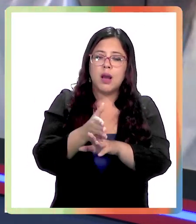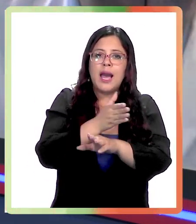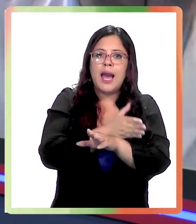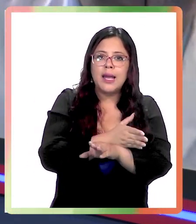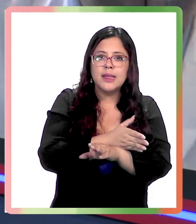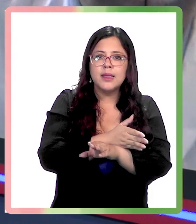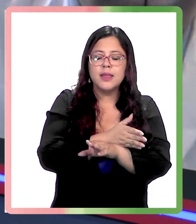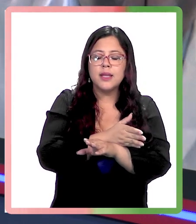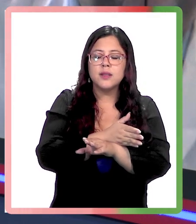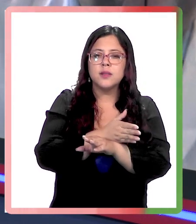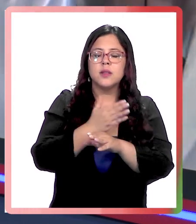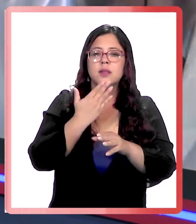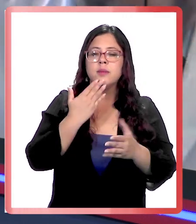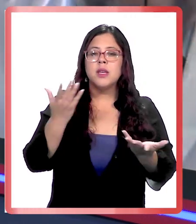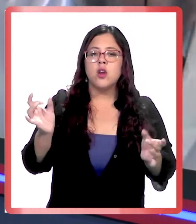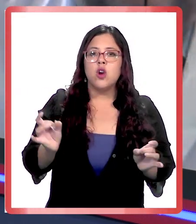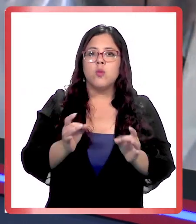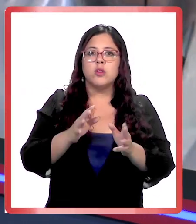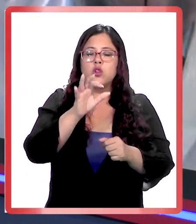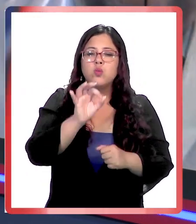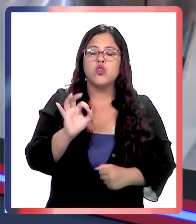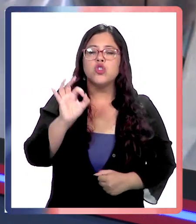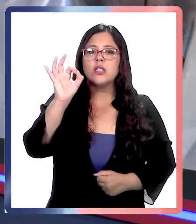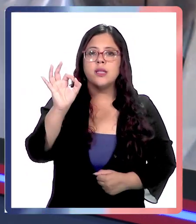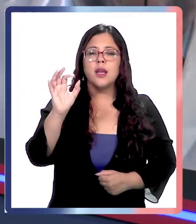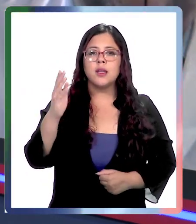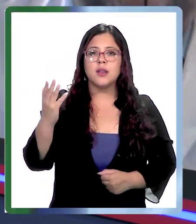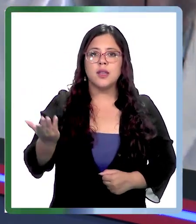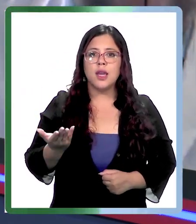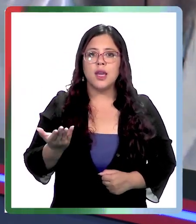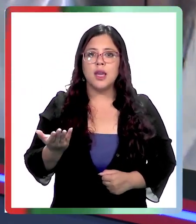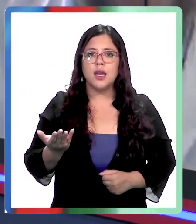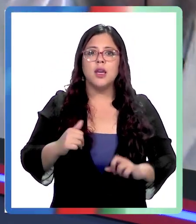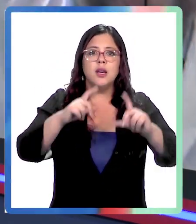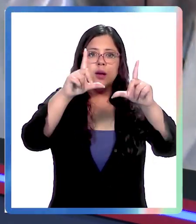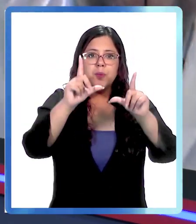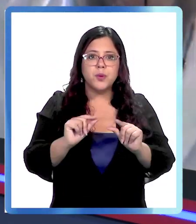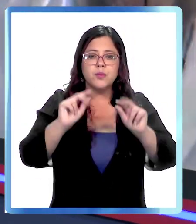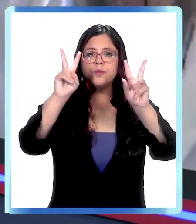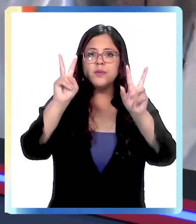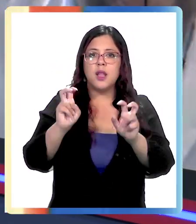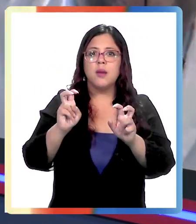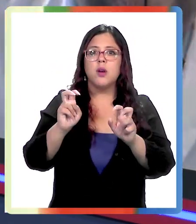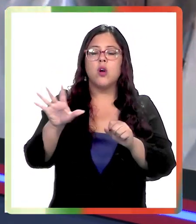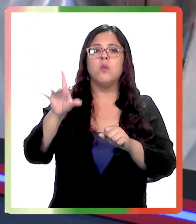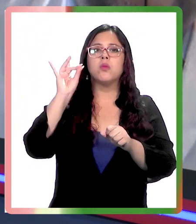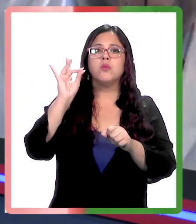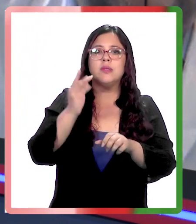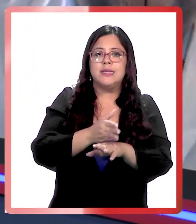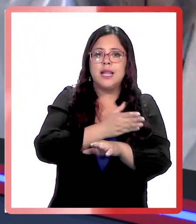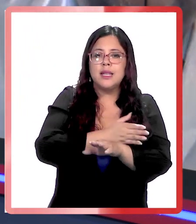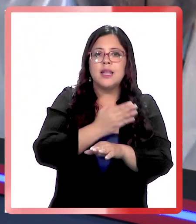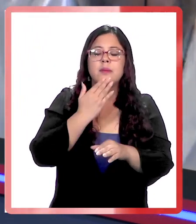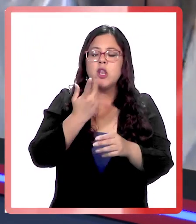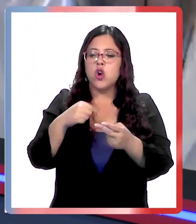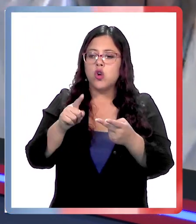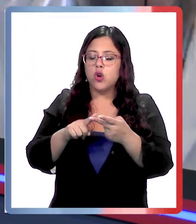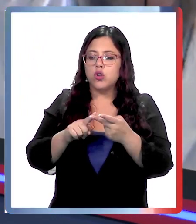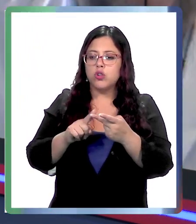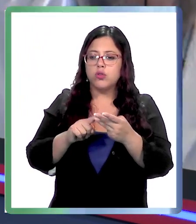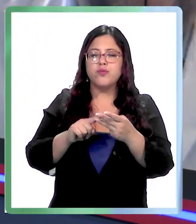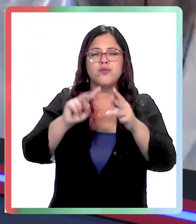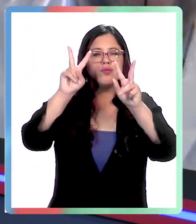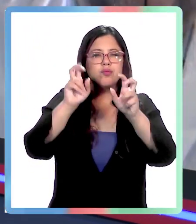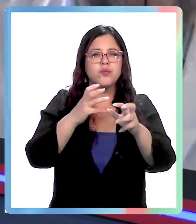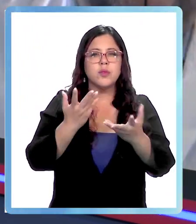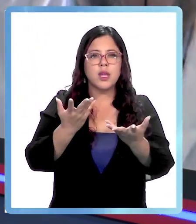temprana? ¿Cuánto podría ser el porcentaje de disminución de casos con la detección temprana? Y lo otro que